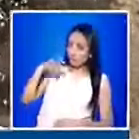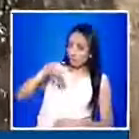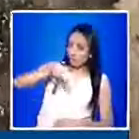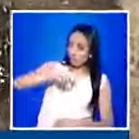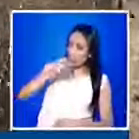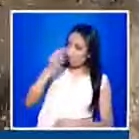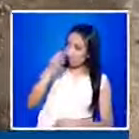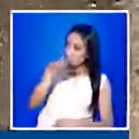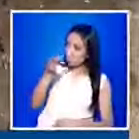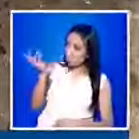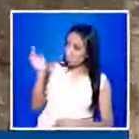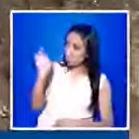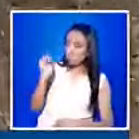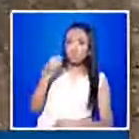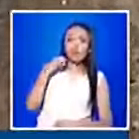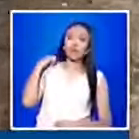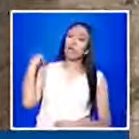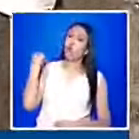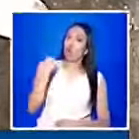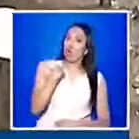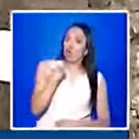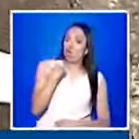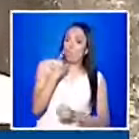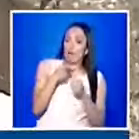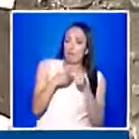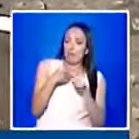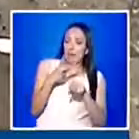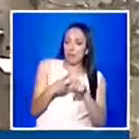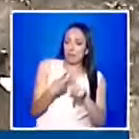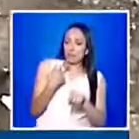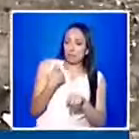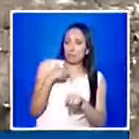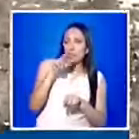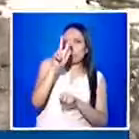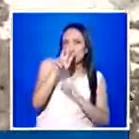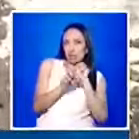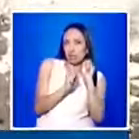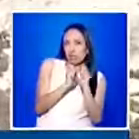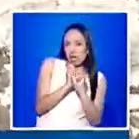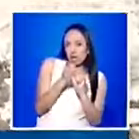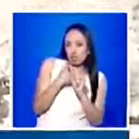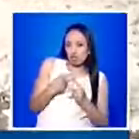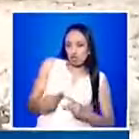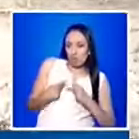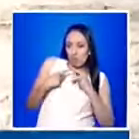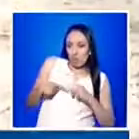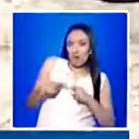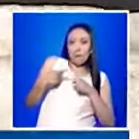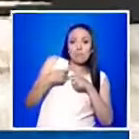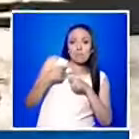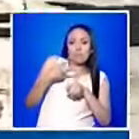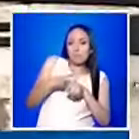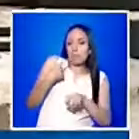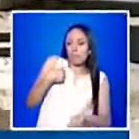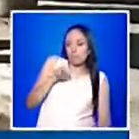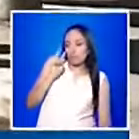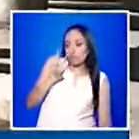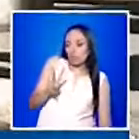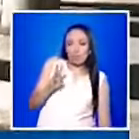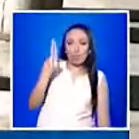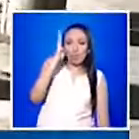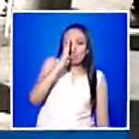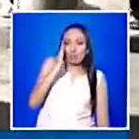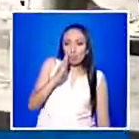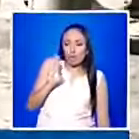los medidores? Primera vez que le veo de los 3 años o algo más que vivo aquí, no he visto con rejilla